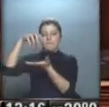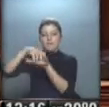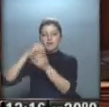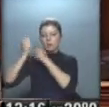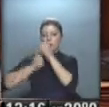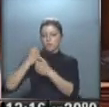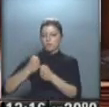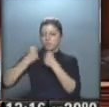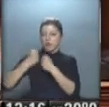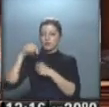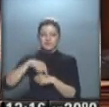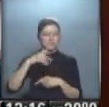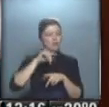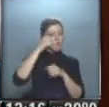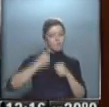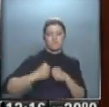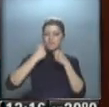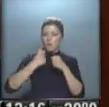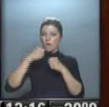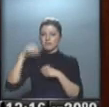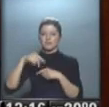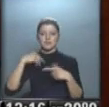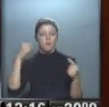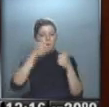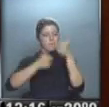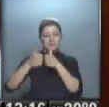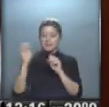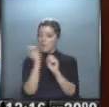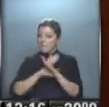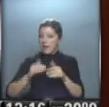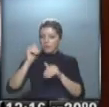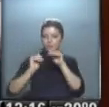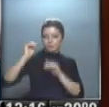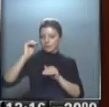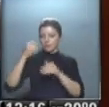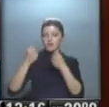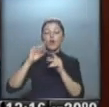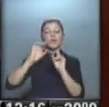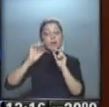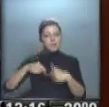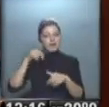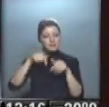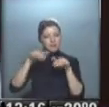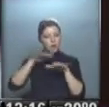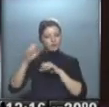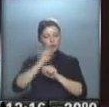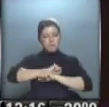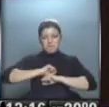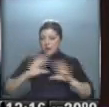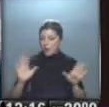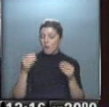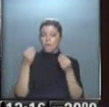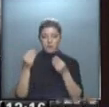concentración mediática, posiciones dominantes, con competencia desleal y con prácticas desleales, sino que se estaría agravando la situación porque